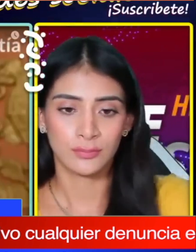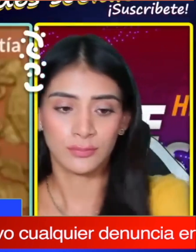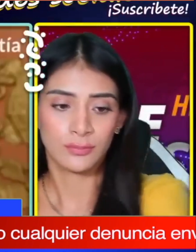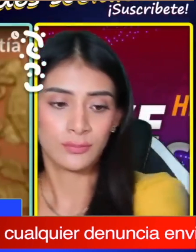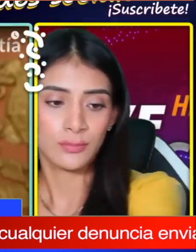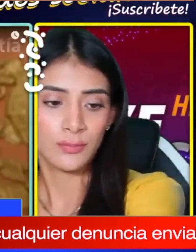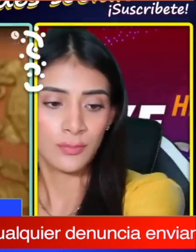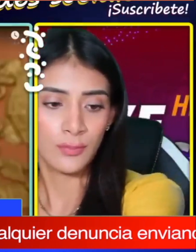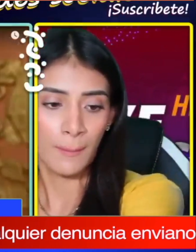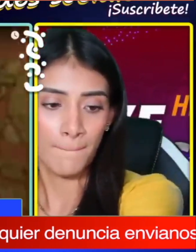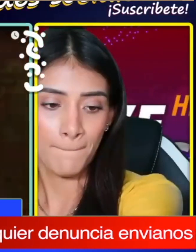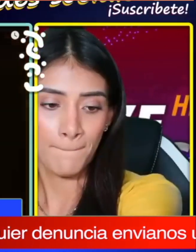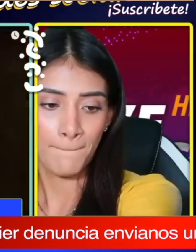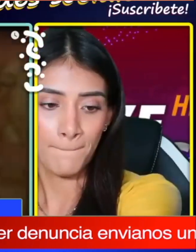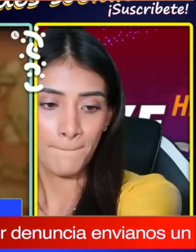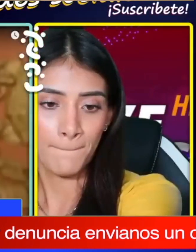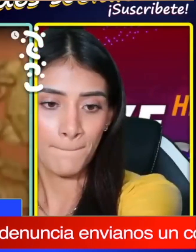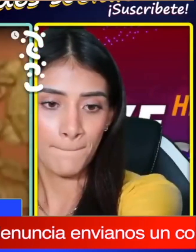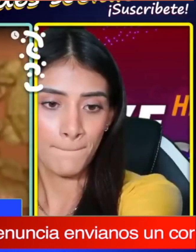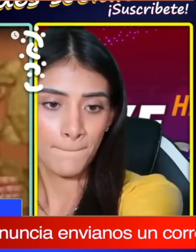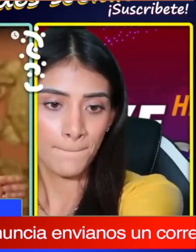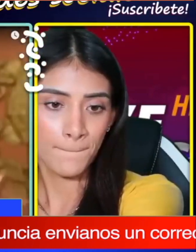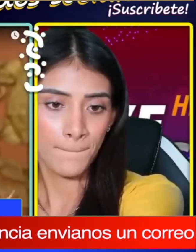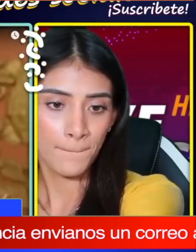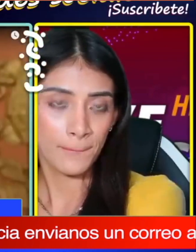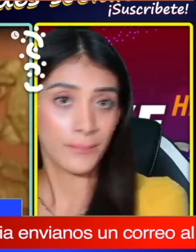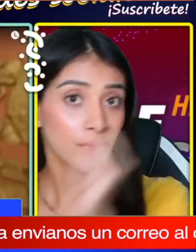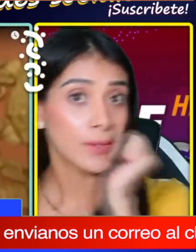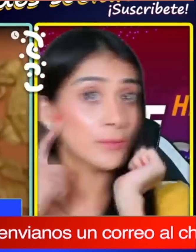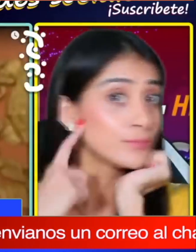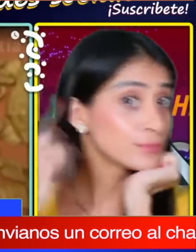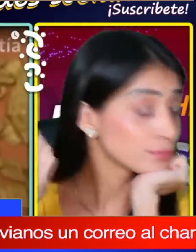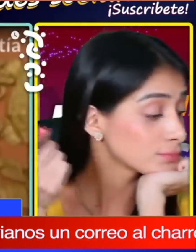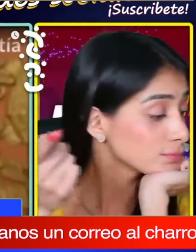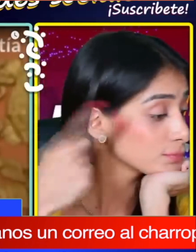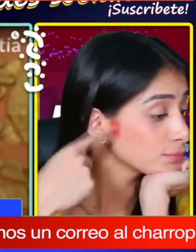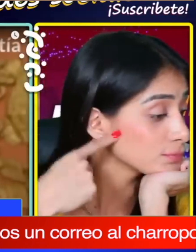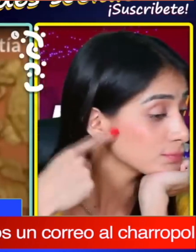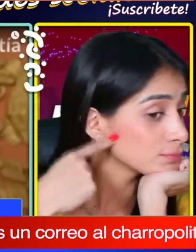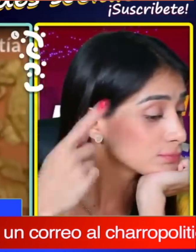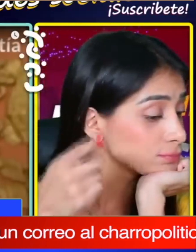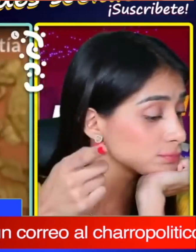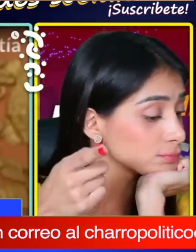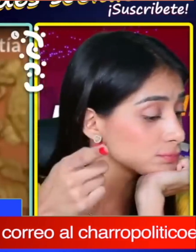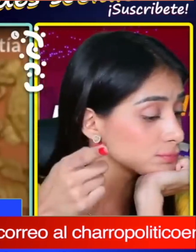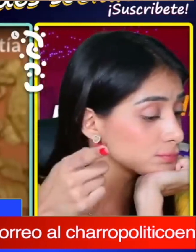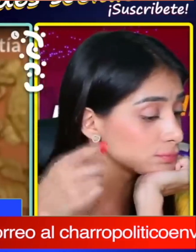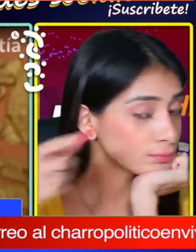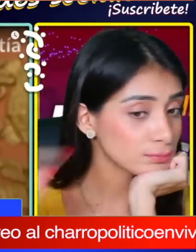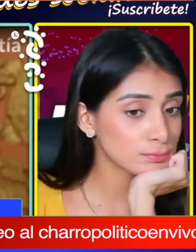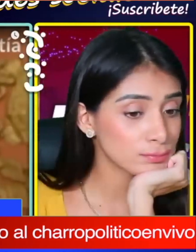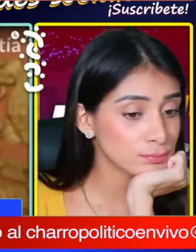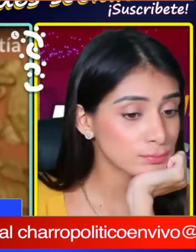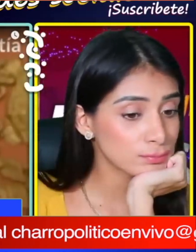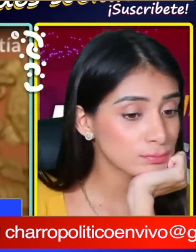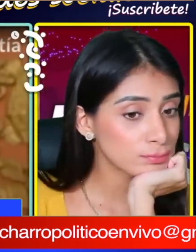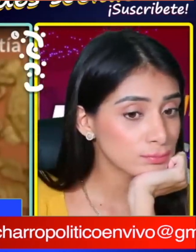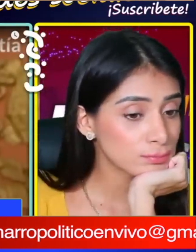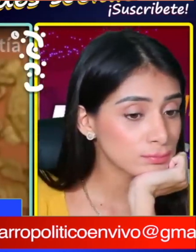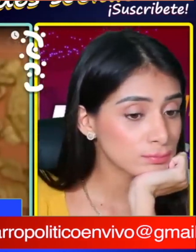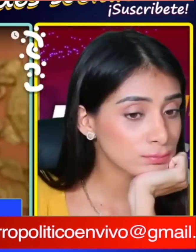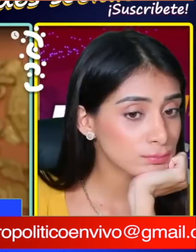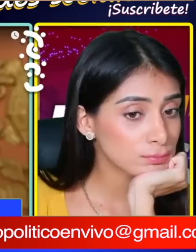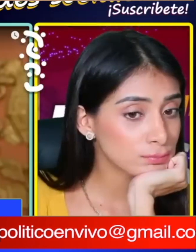obstruyó los dos carriles, y nosotros nos fuimos, o nuestra gente fue allá a atender este problema, y regresaron alrededor